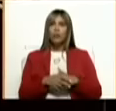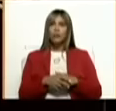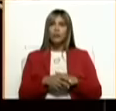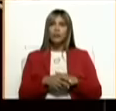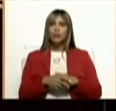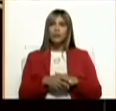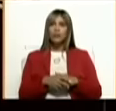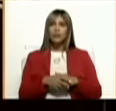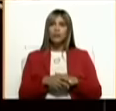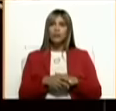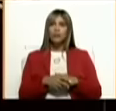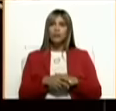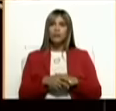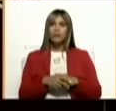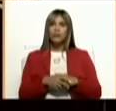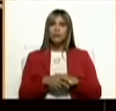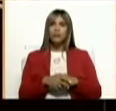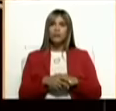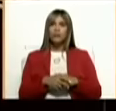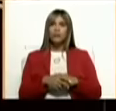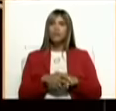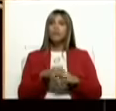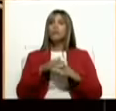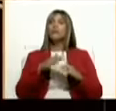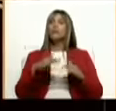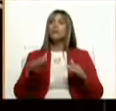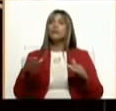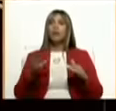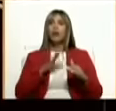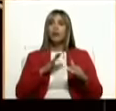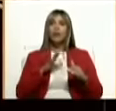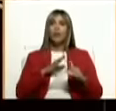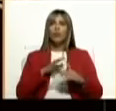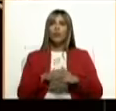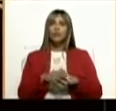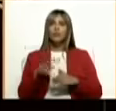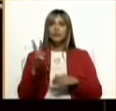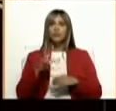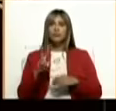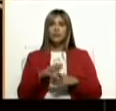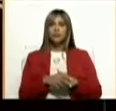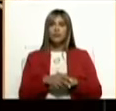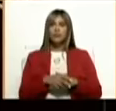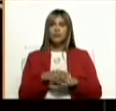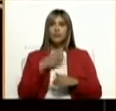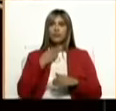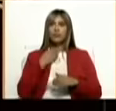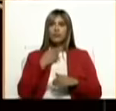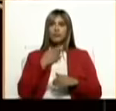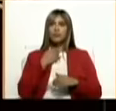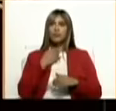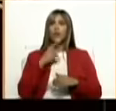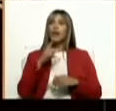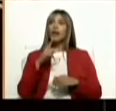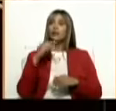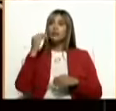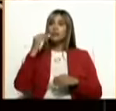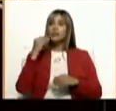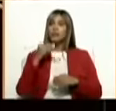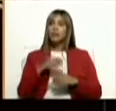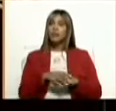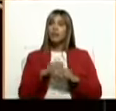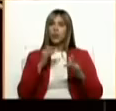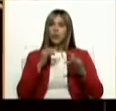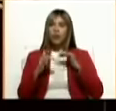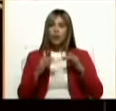incontrovertible, a mar territorial de la República Bolivariana de Venezuela. Esa actitud